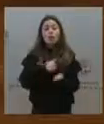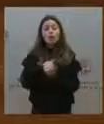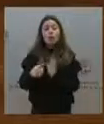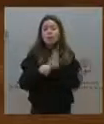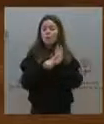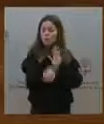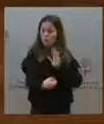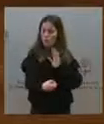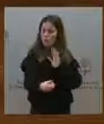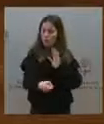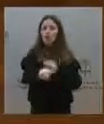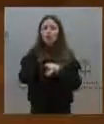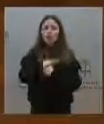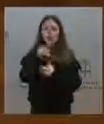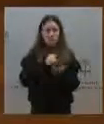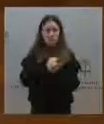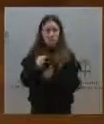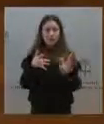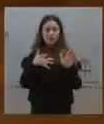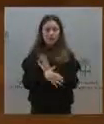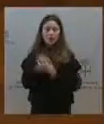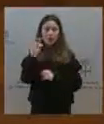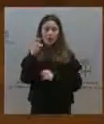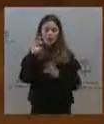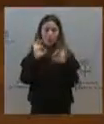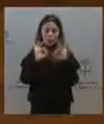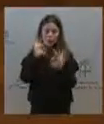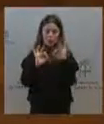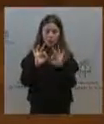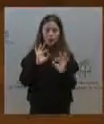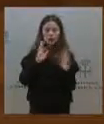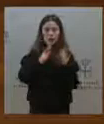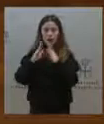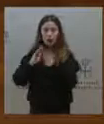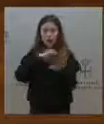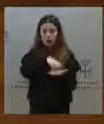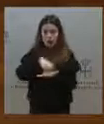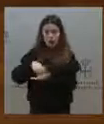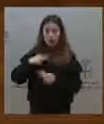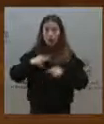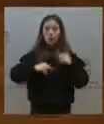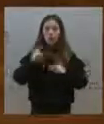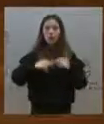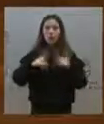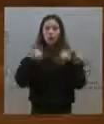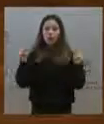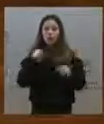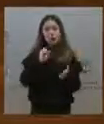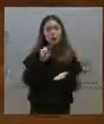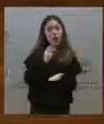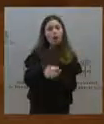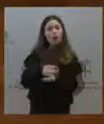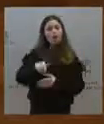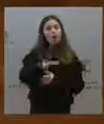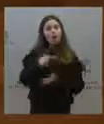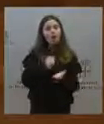el 20% solo de los inmuebles y las construcciones de toda Asturias. Eso habría sido una apuesta por el medio rural y no seguir cobrándoles un impuesto por la transmisión